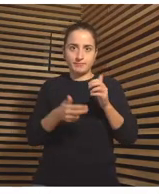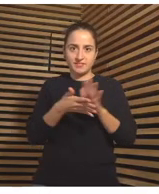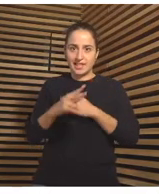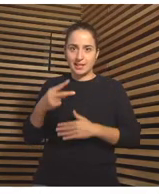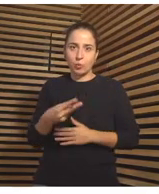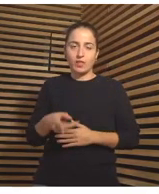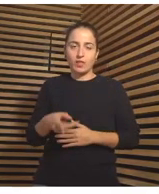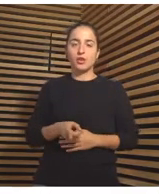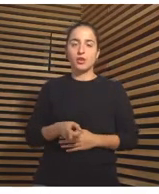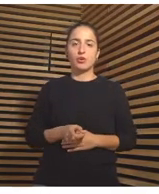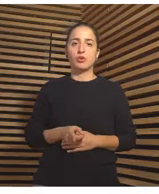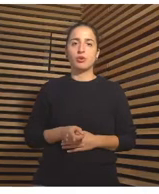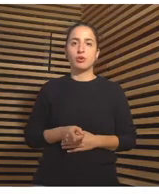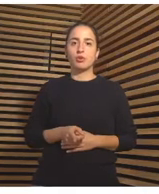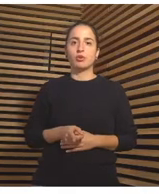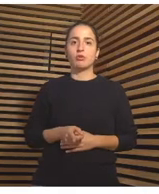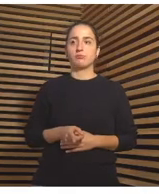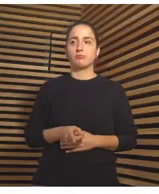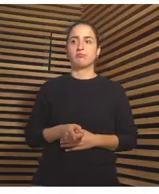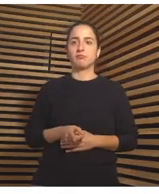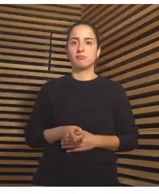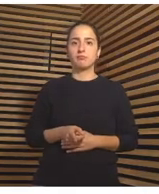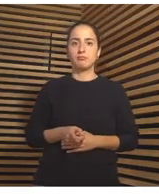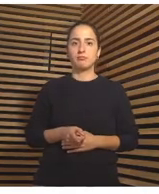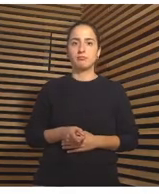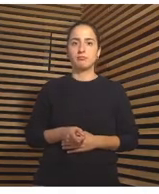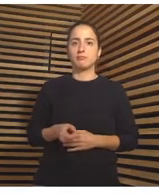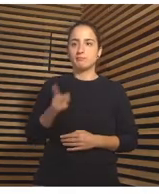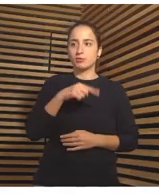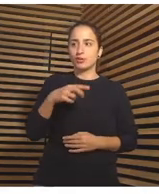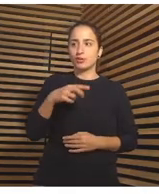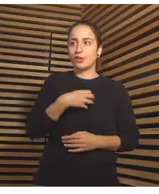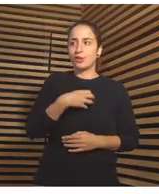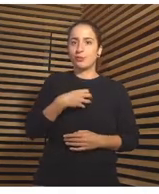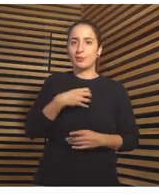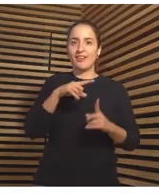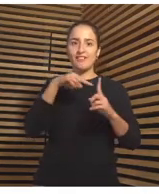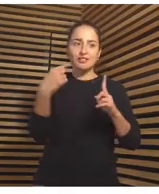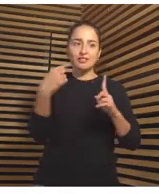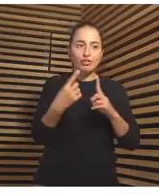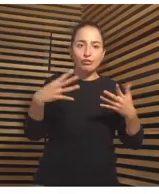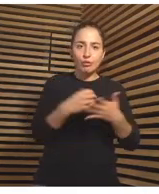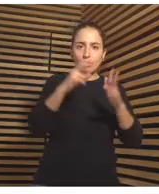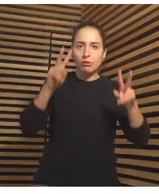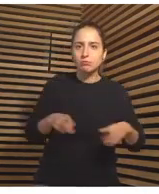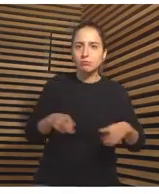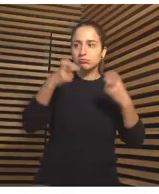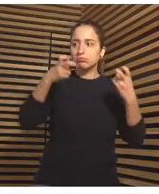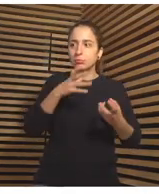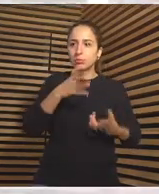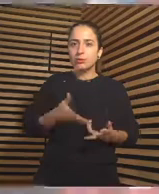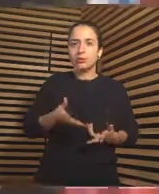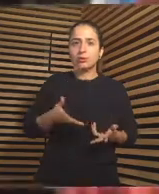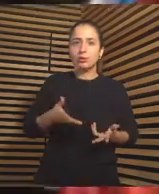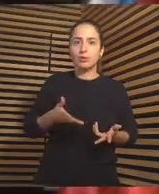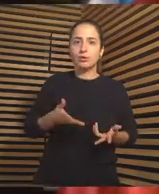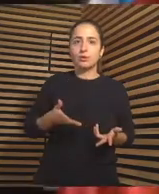Es decir, entonces no podemos hacer el cambio de factores porque aquí el producto sí que